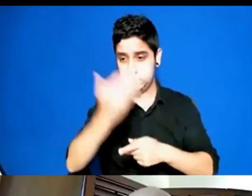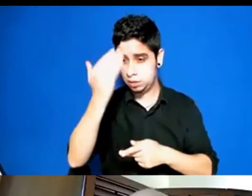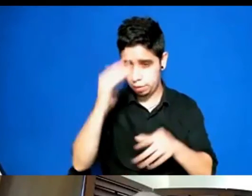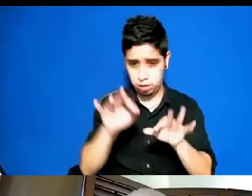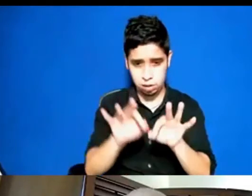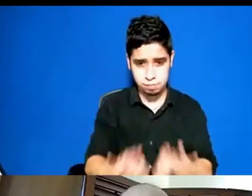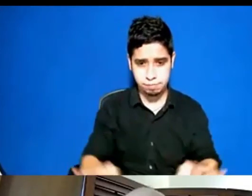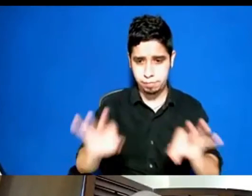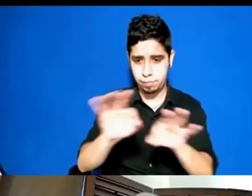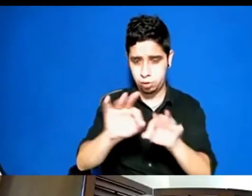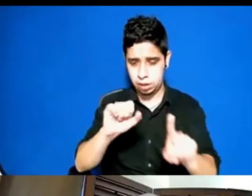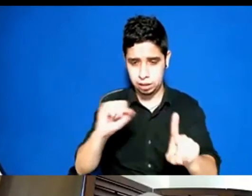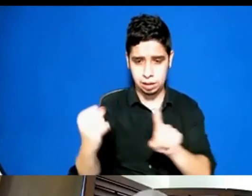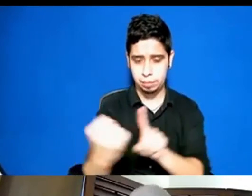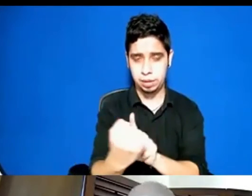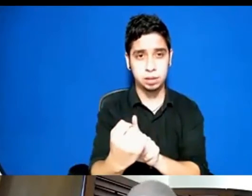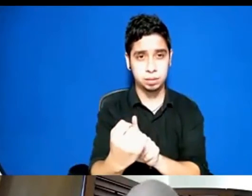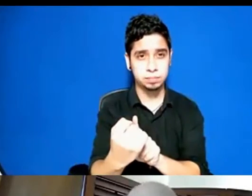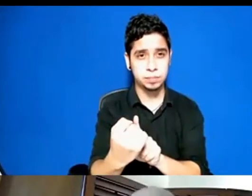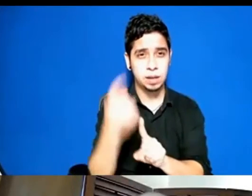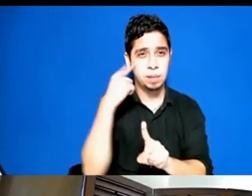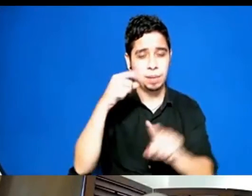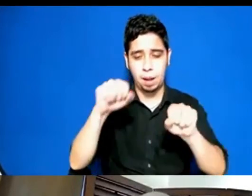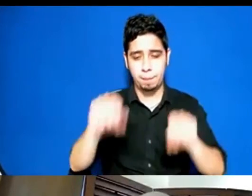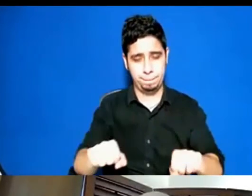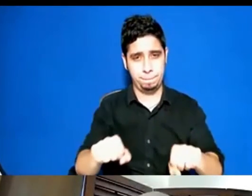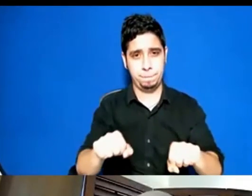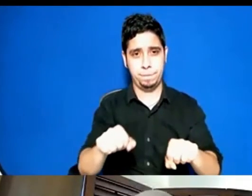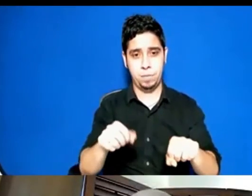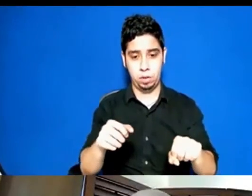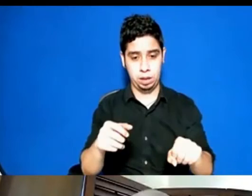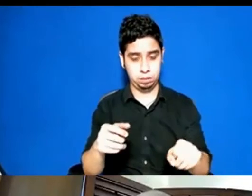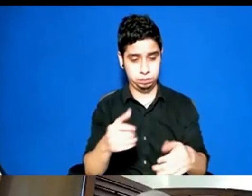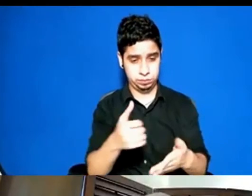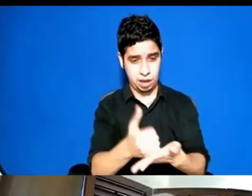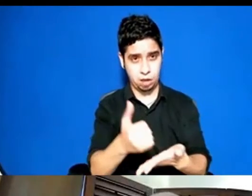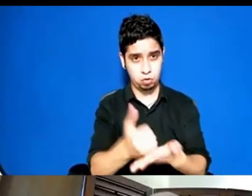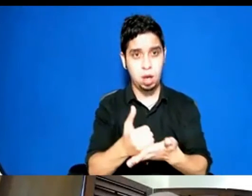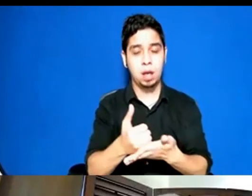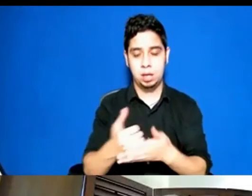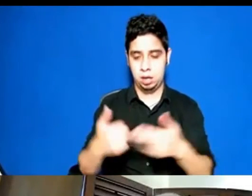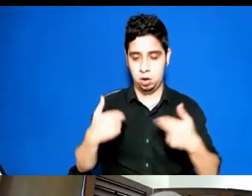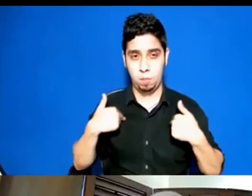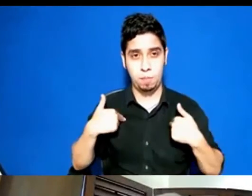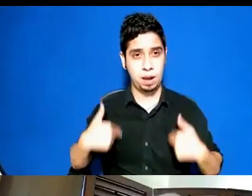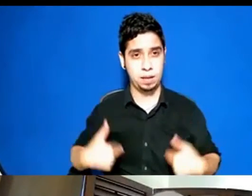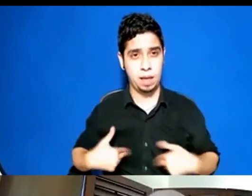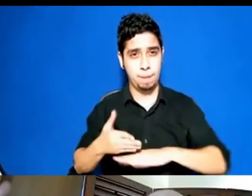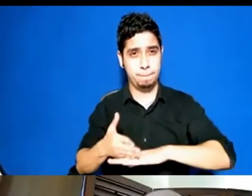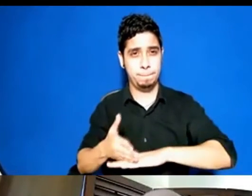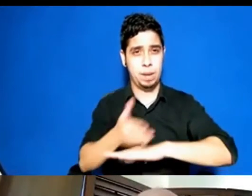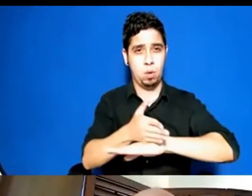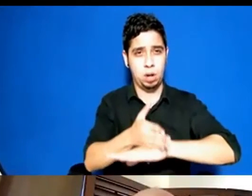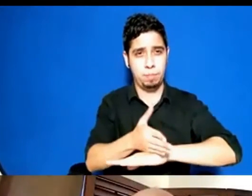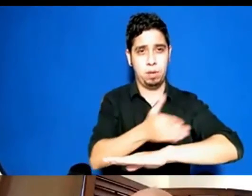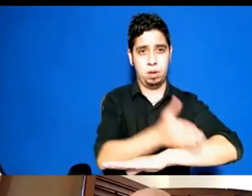importante que ellos son para el ambiente, para poder llevar la humanidad a que haya más, ¿verdad? Que